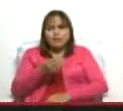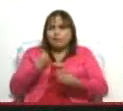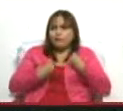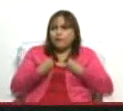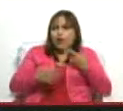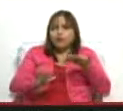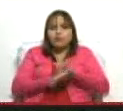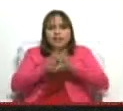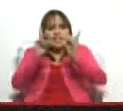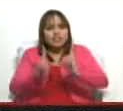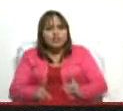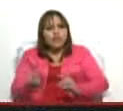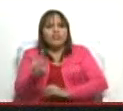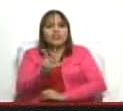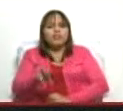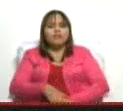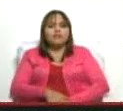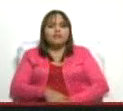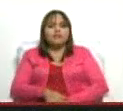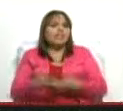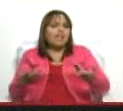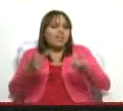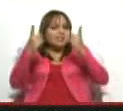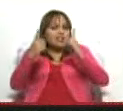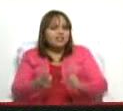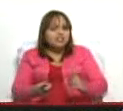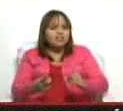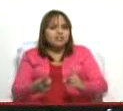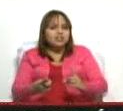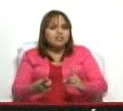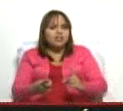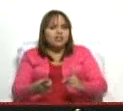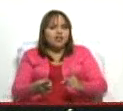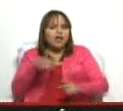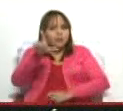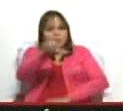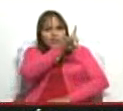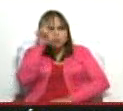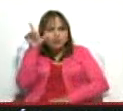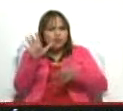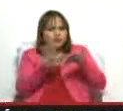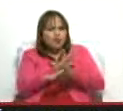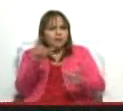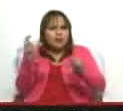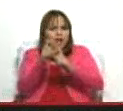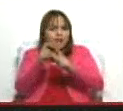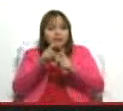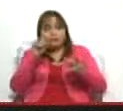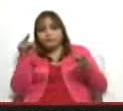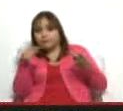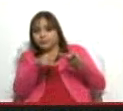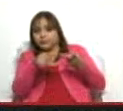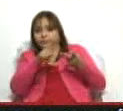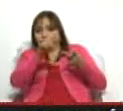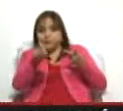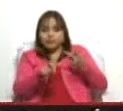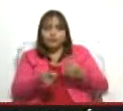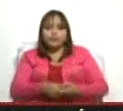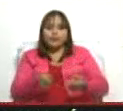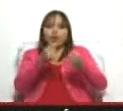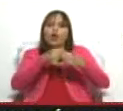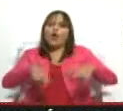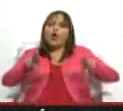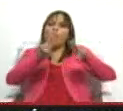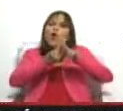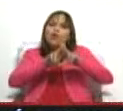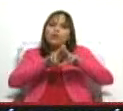esta decisión. ¿Cuál es la postura del partido con respecto a estas afirmaciones? Por otro lado, la ONU sintió